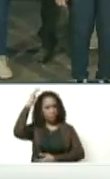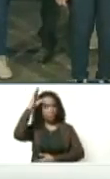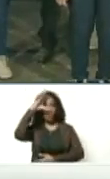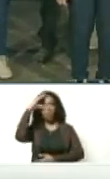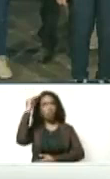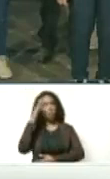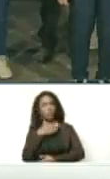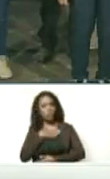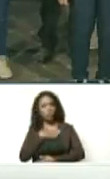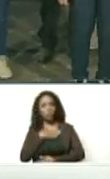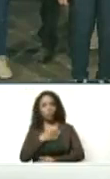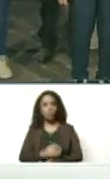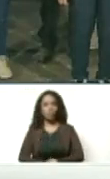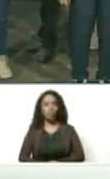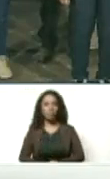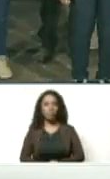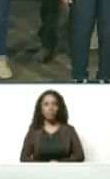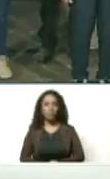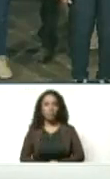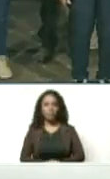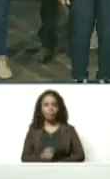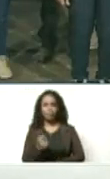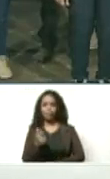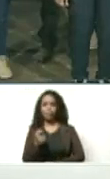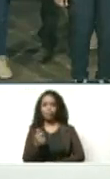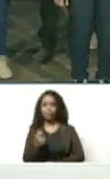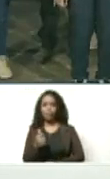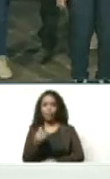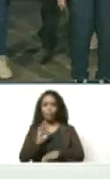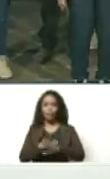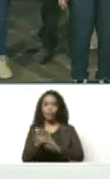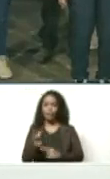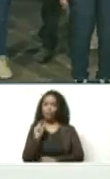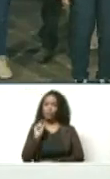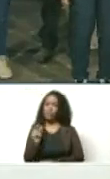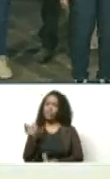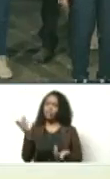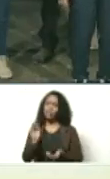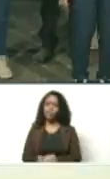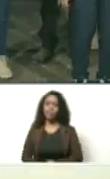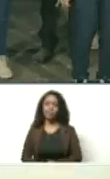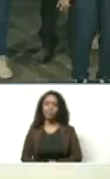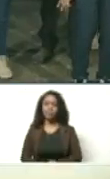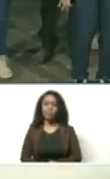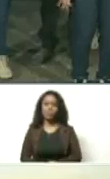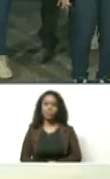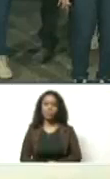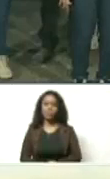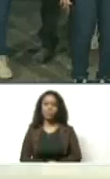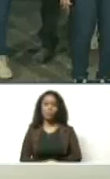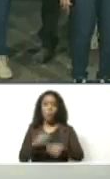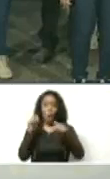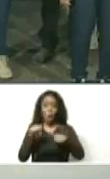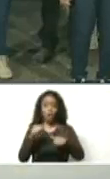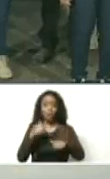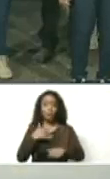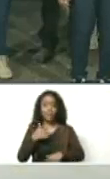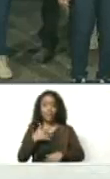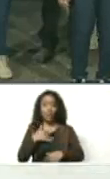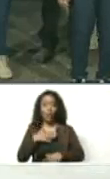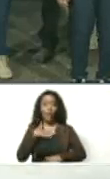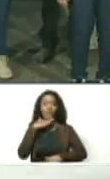mío! Tan poquito, porque tan poquito, decía. ¿Ah? Hoy me siento y me